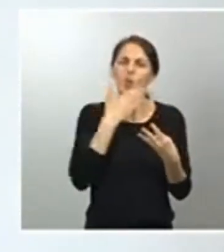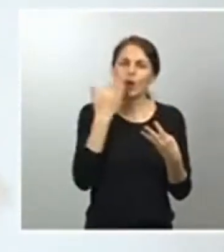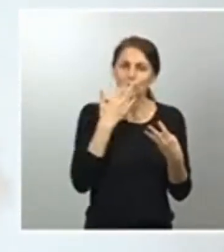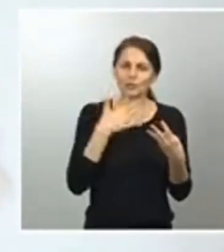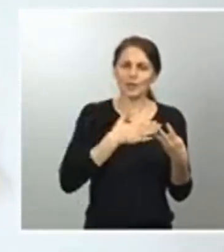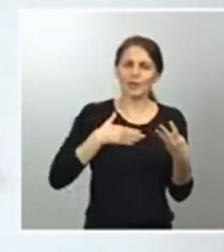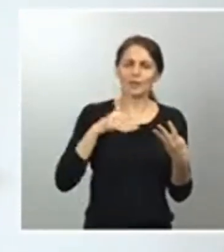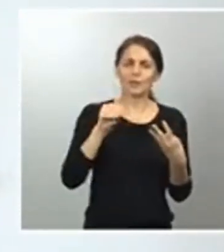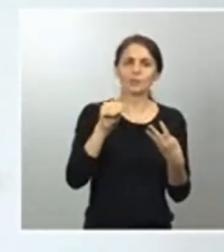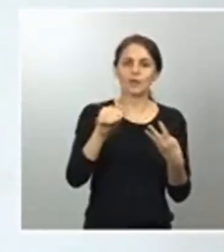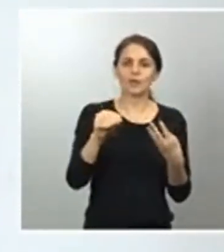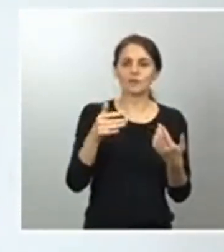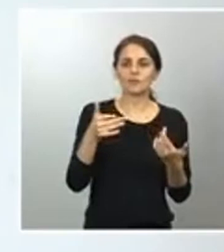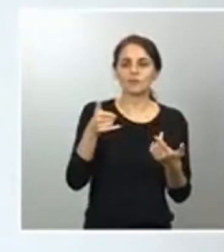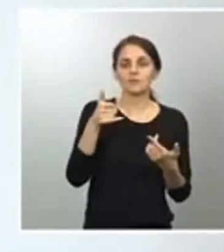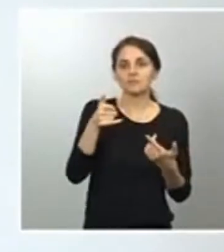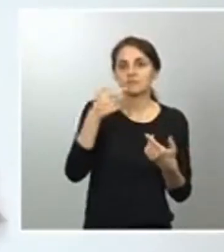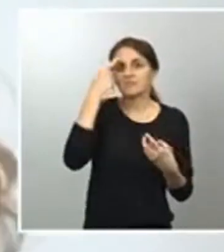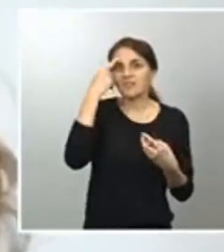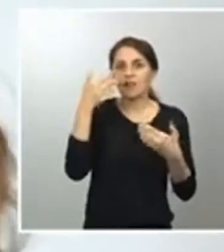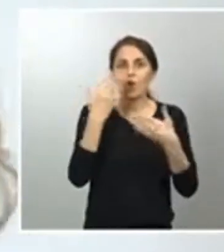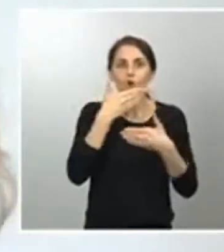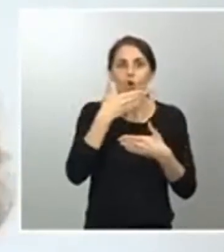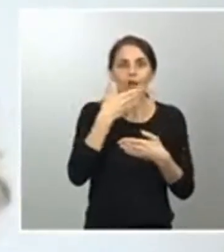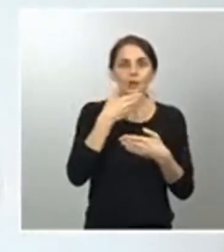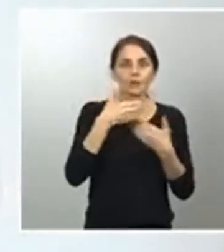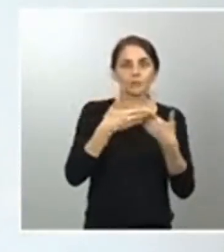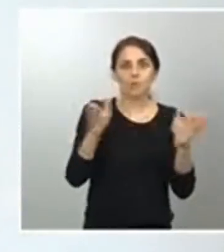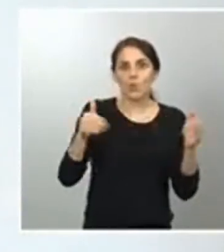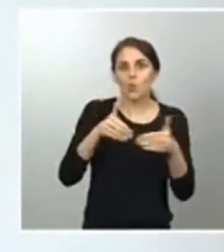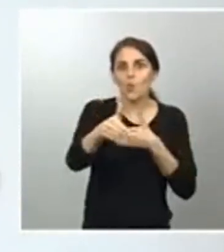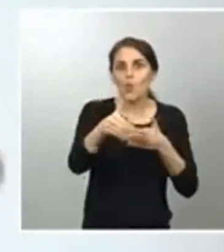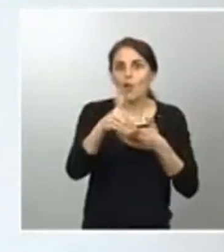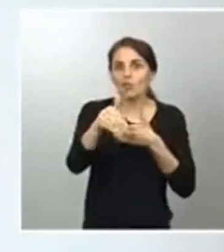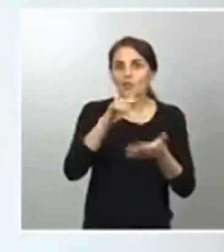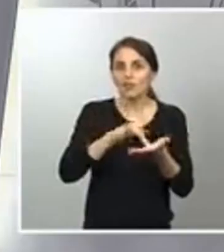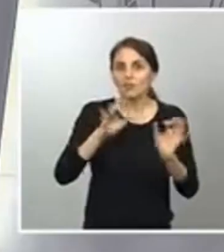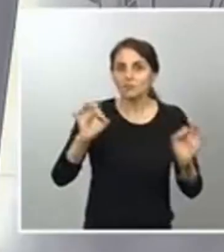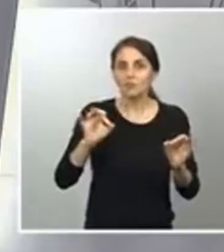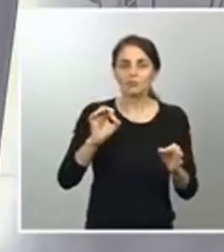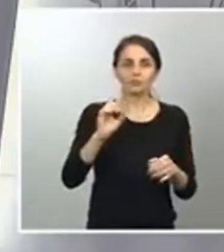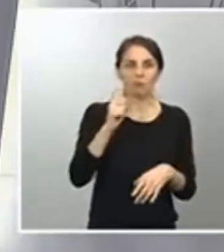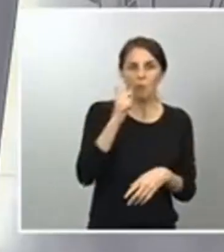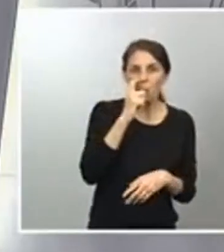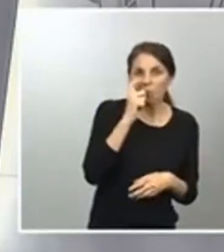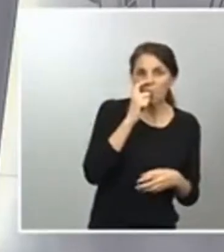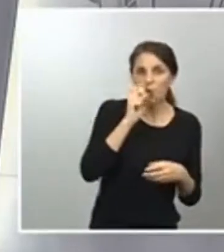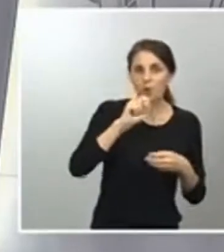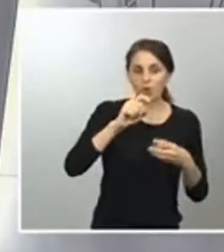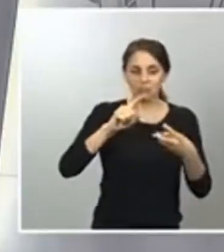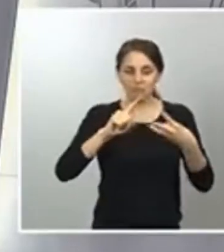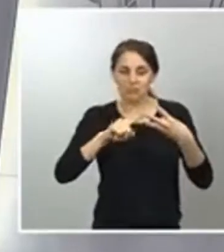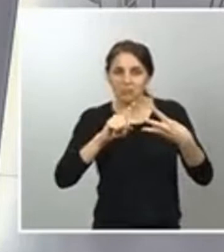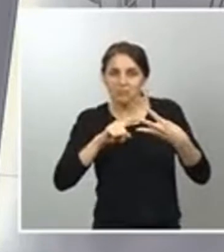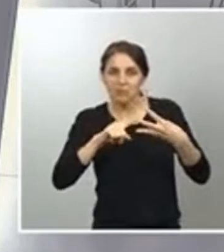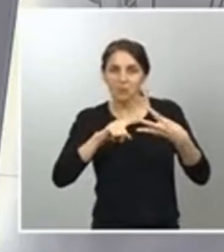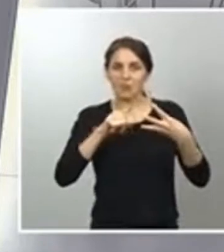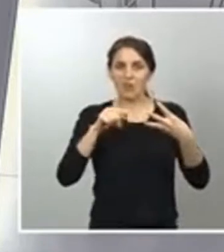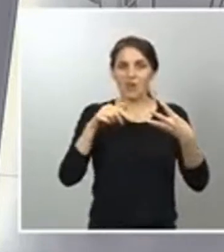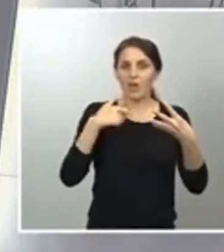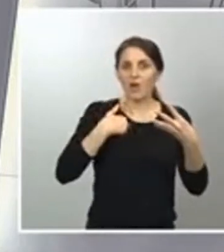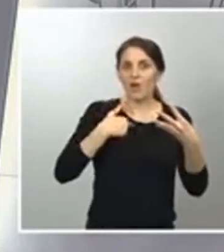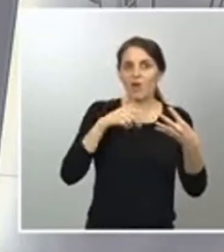una fecha de apertura de los colegios, si va a ser junio, la segunda quincena, después de estas 3 fases que ha dicho, si va a ser